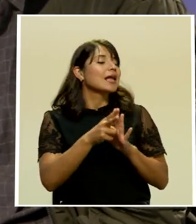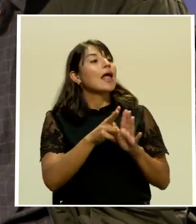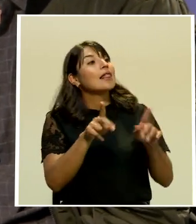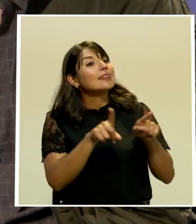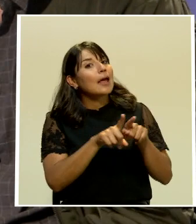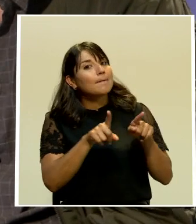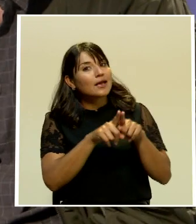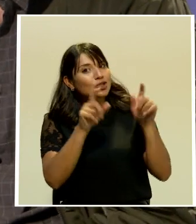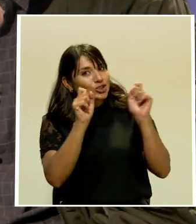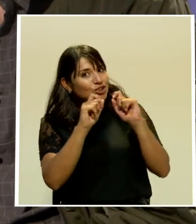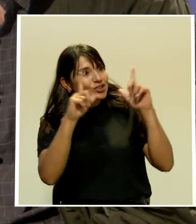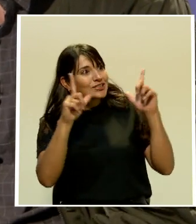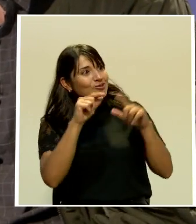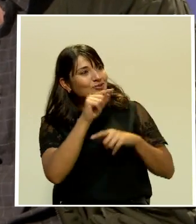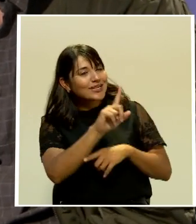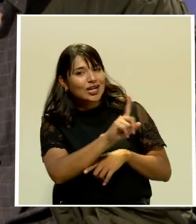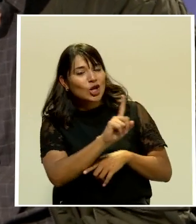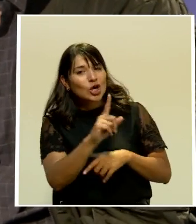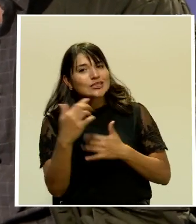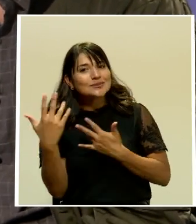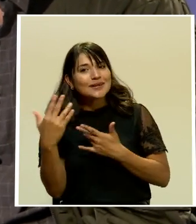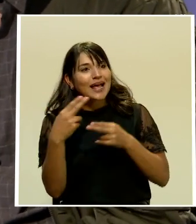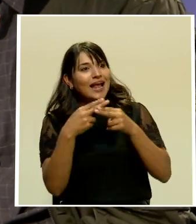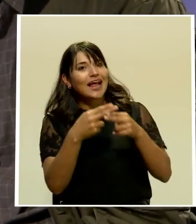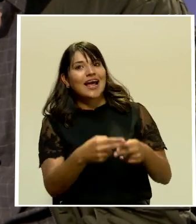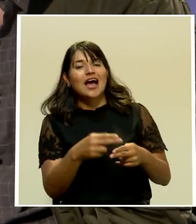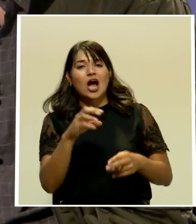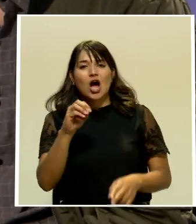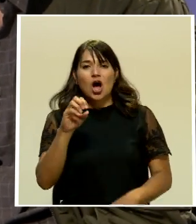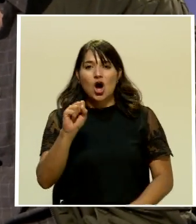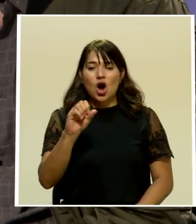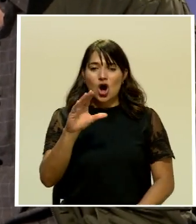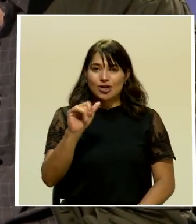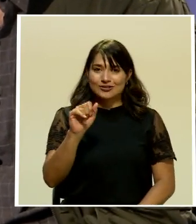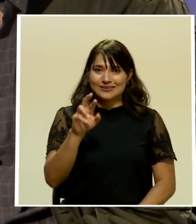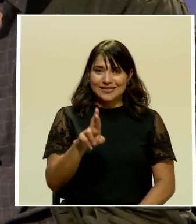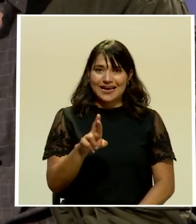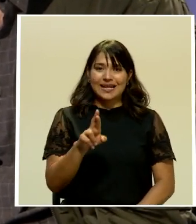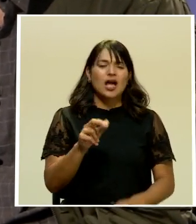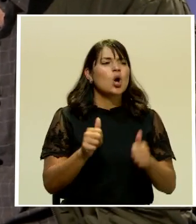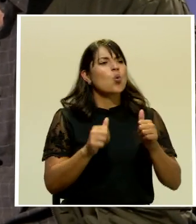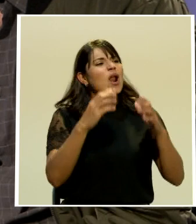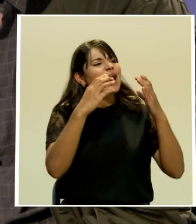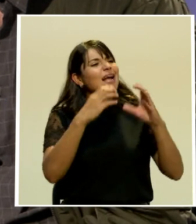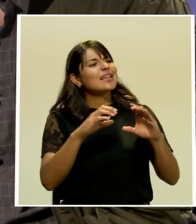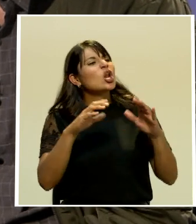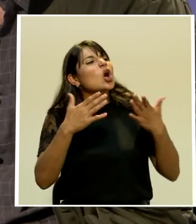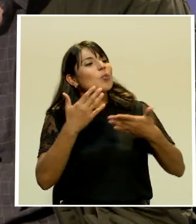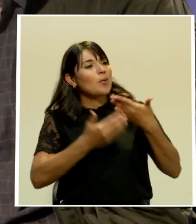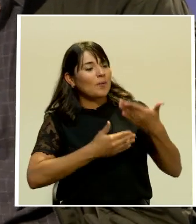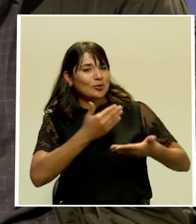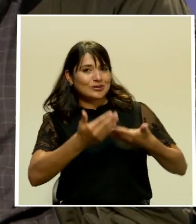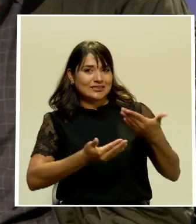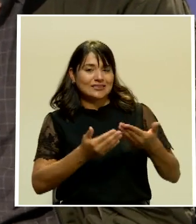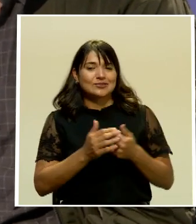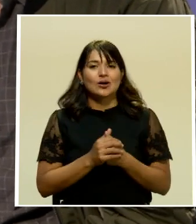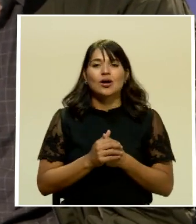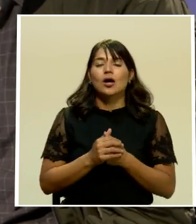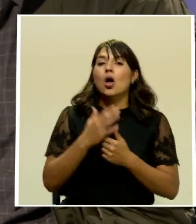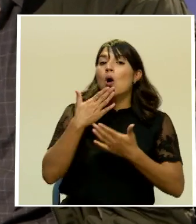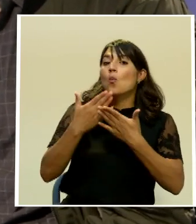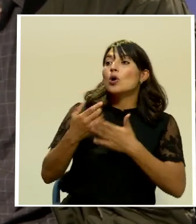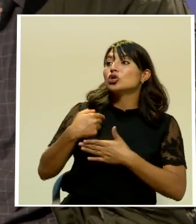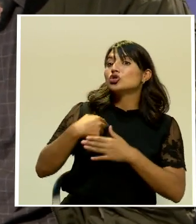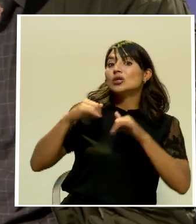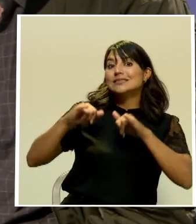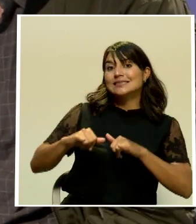te esperabas una nominación al Oscar. ¿En qué categoría? ¿Cómo fue ese proceso? Yo estaba